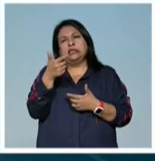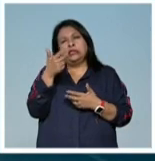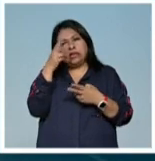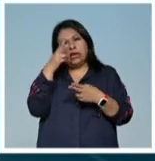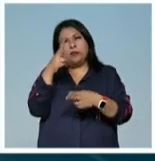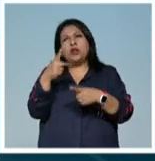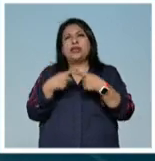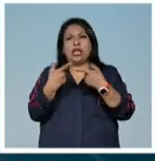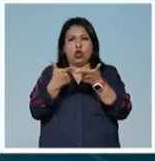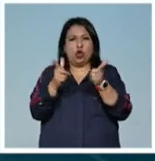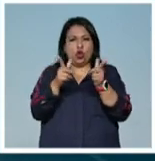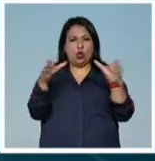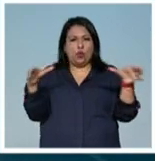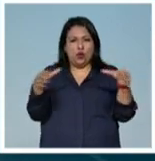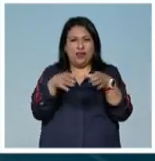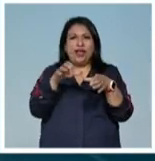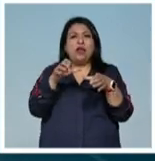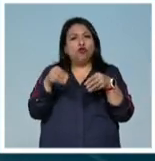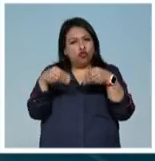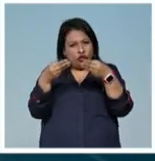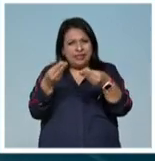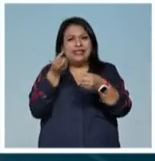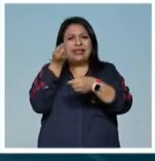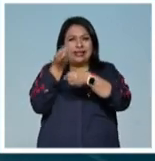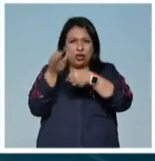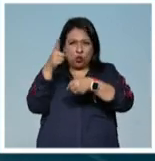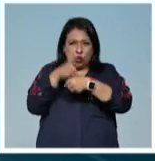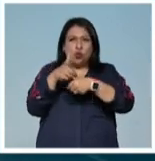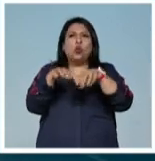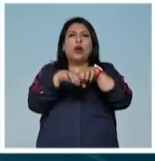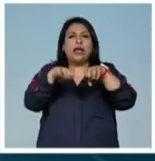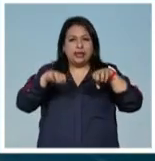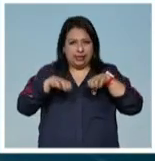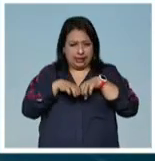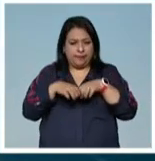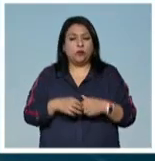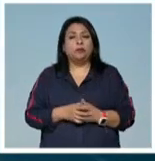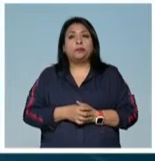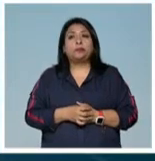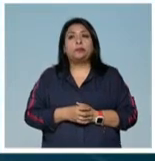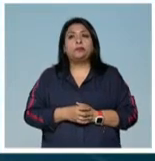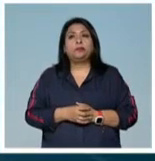la comunidad a la Secretaría de Cultura, al equipo.